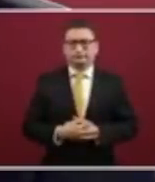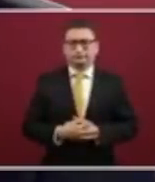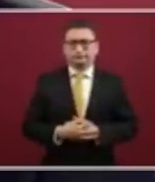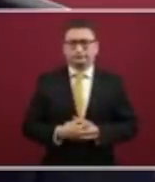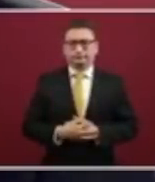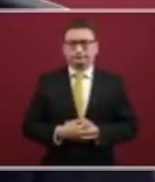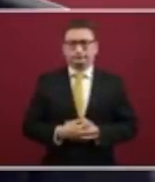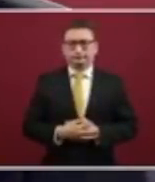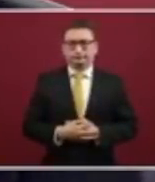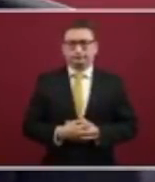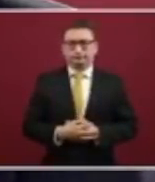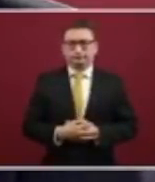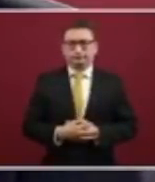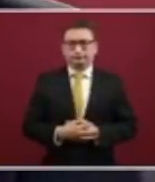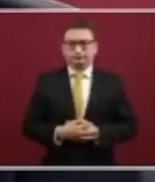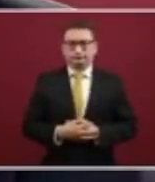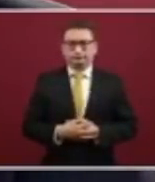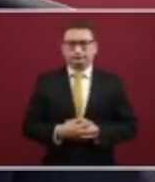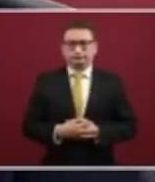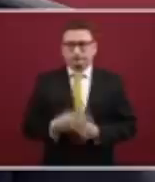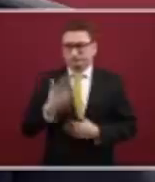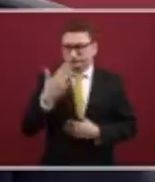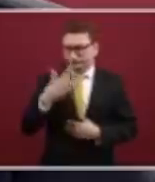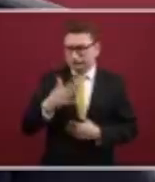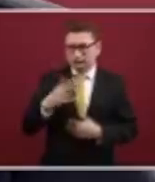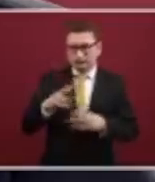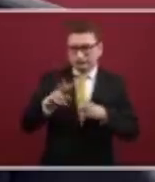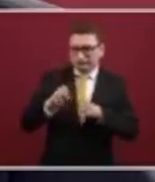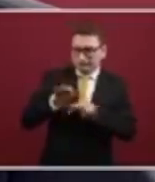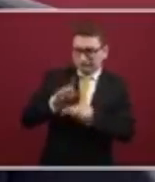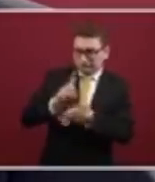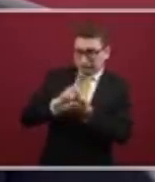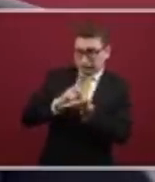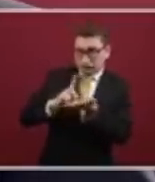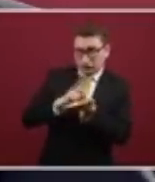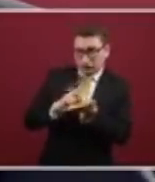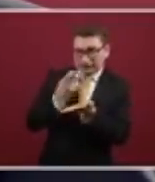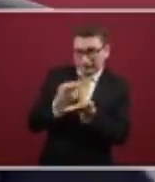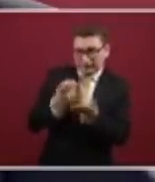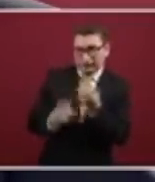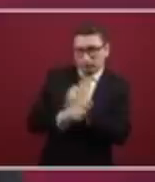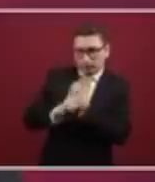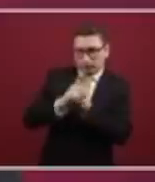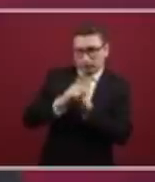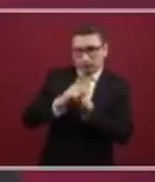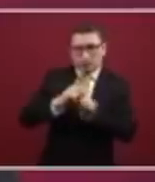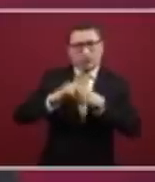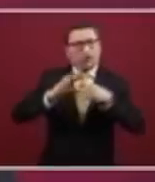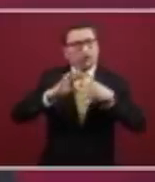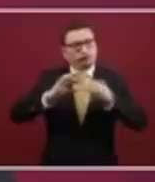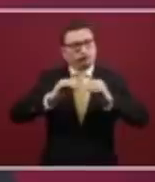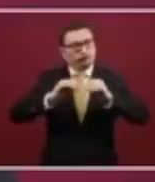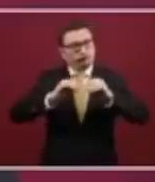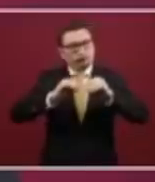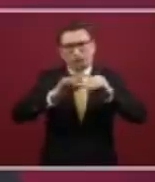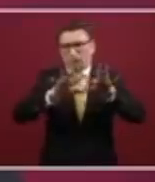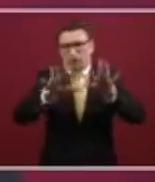transparente, que se haga público, visible, que no se